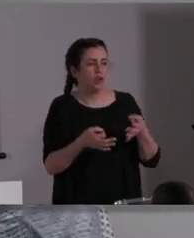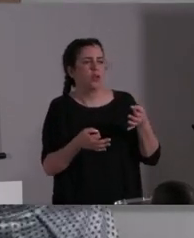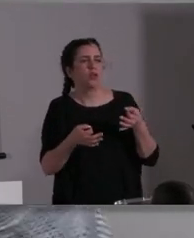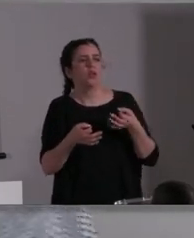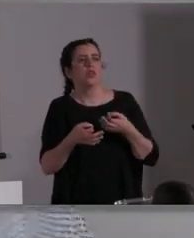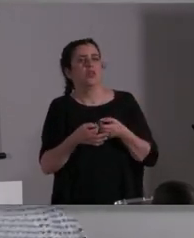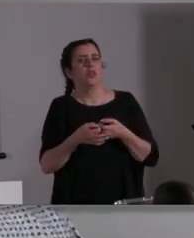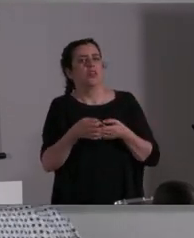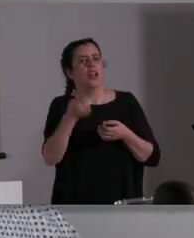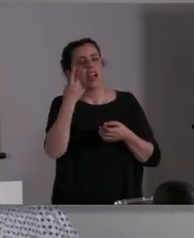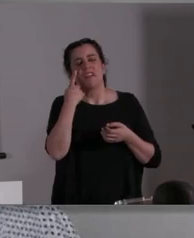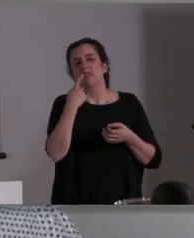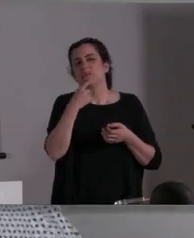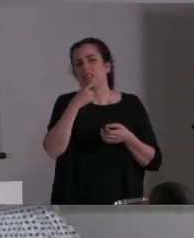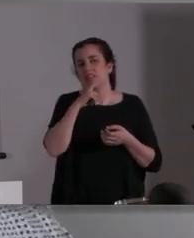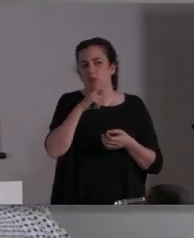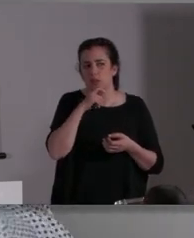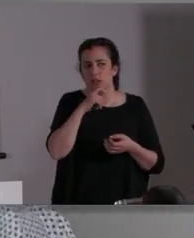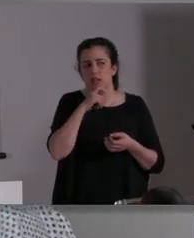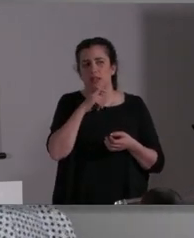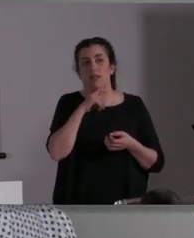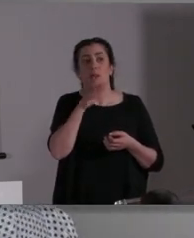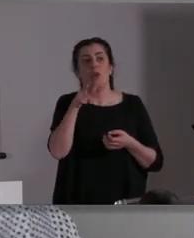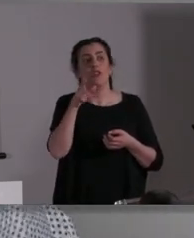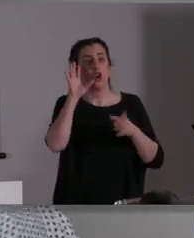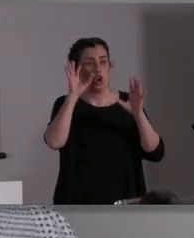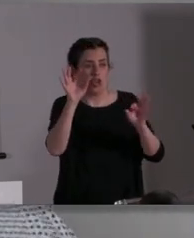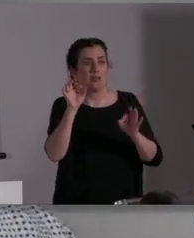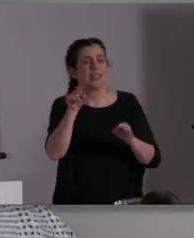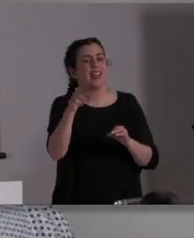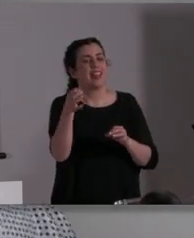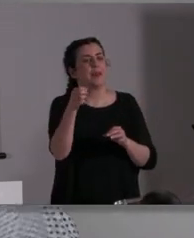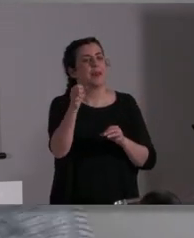está la dificultad de que evidentemente tienen que ser pisos